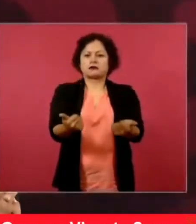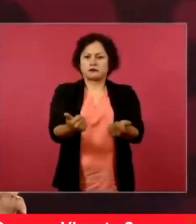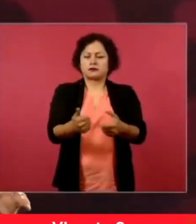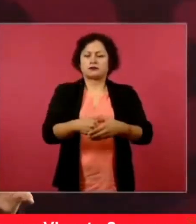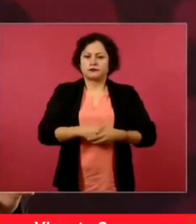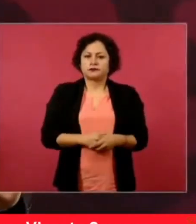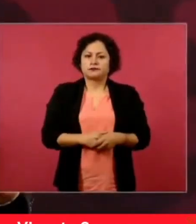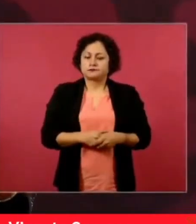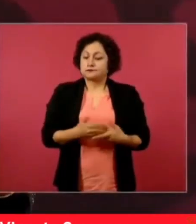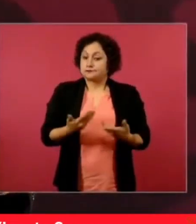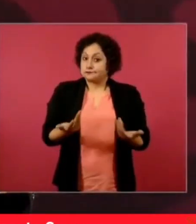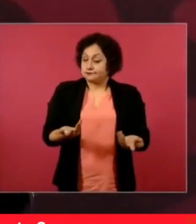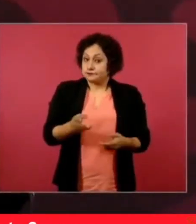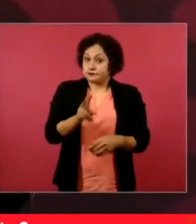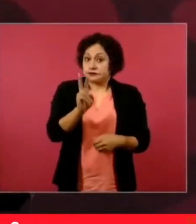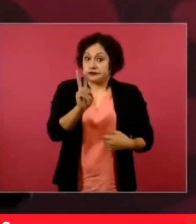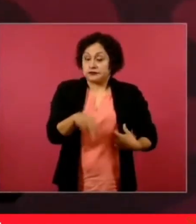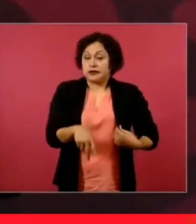el pueblo de México